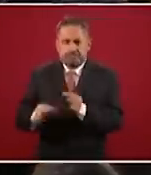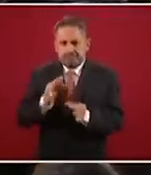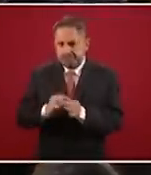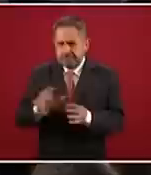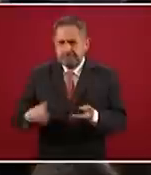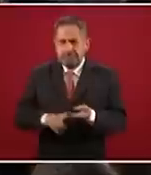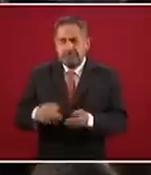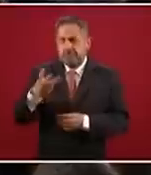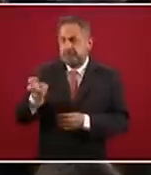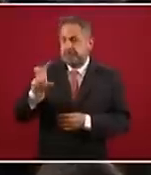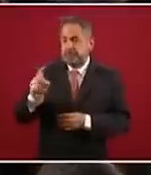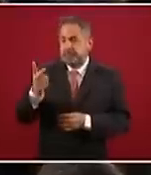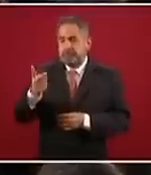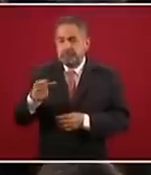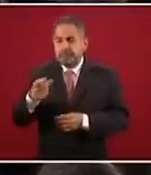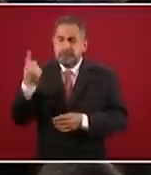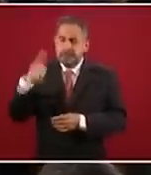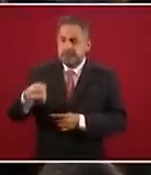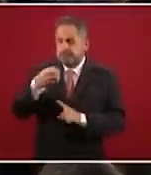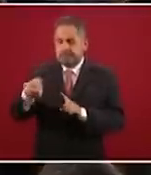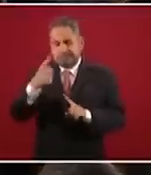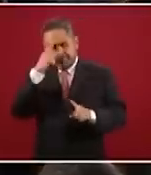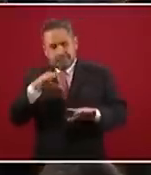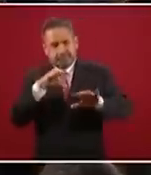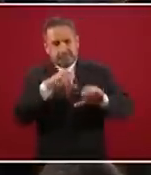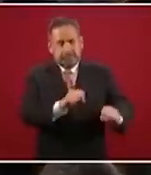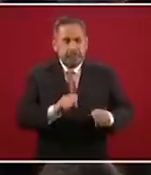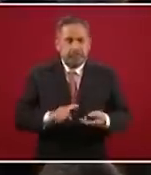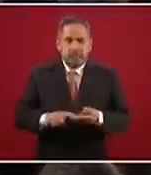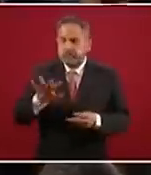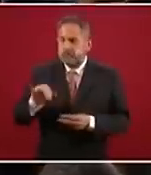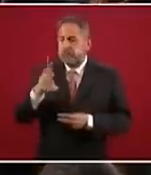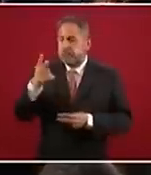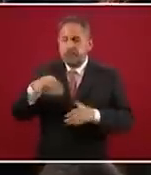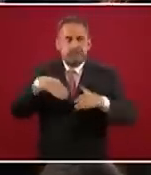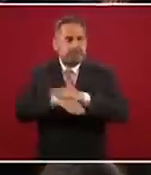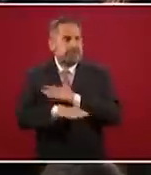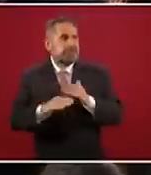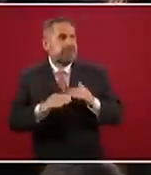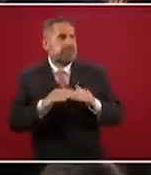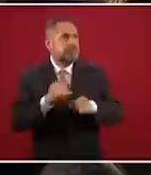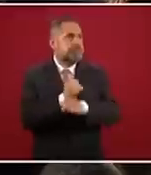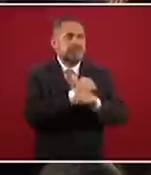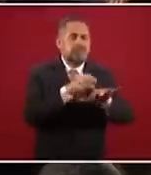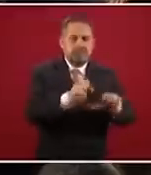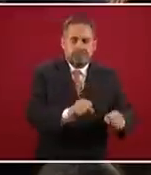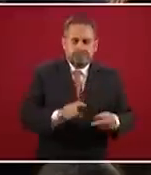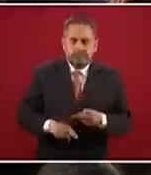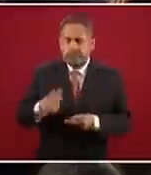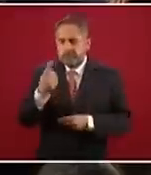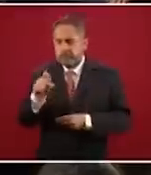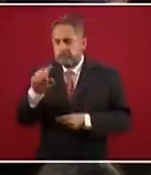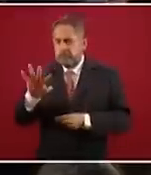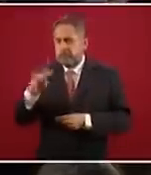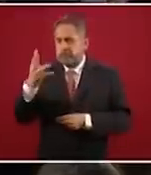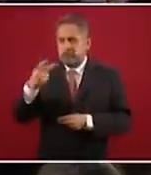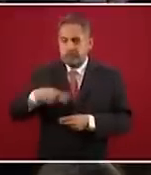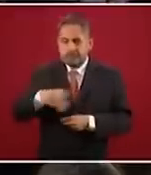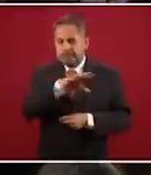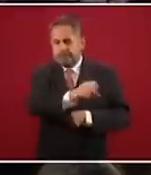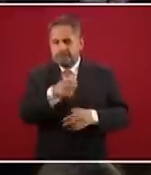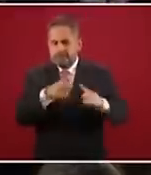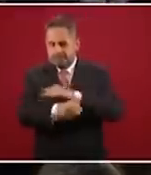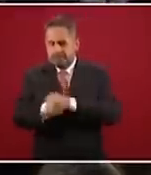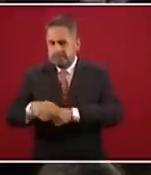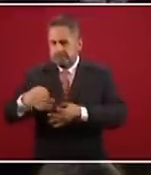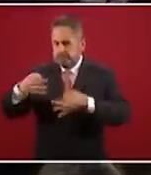332 órdenes de aprehensión, 251 cateos y 154 personas aseguradas,